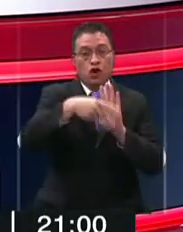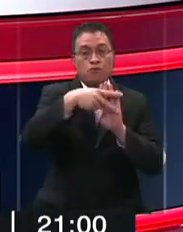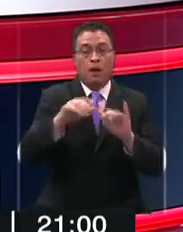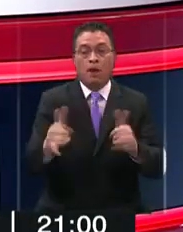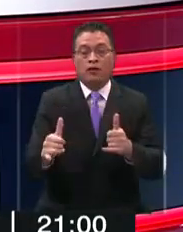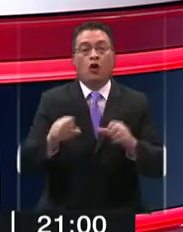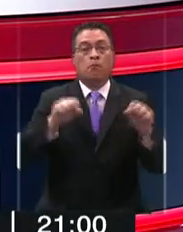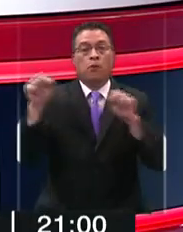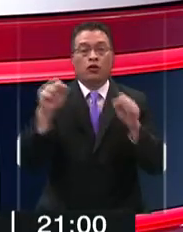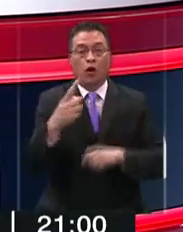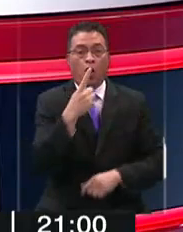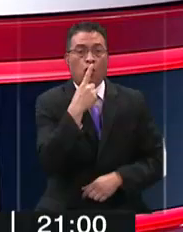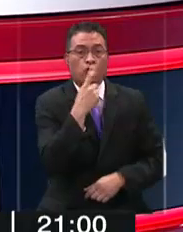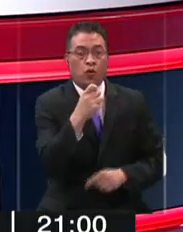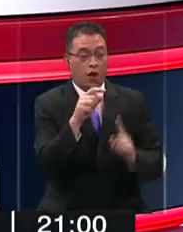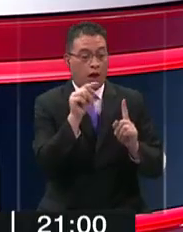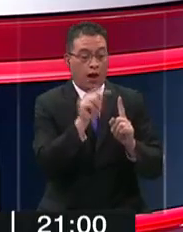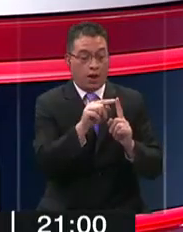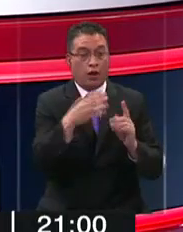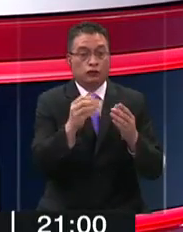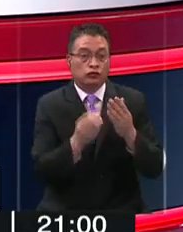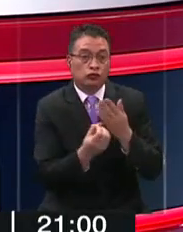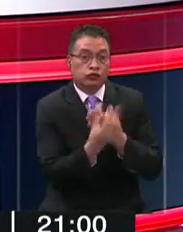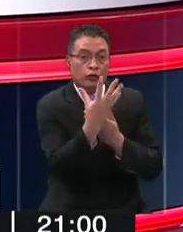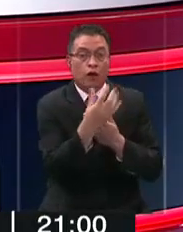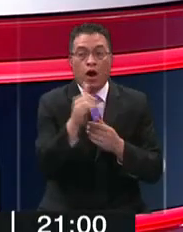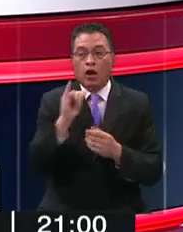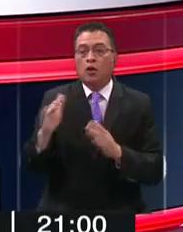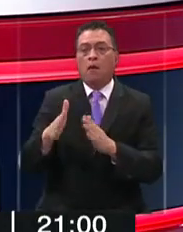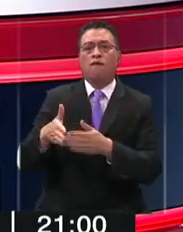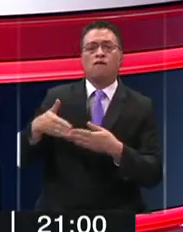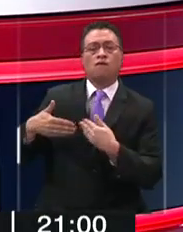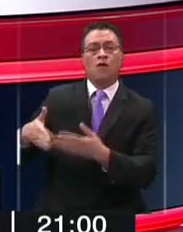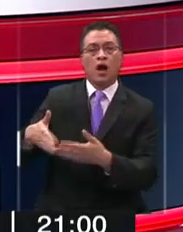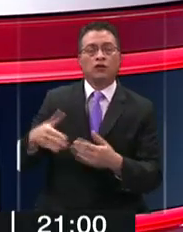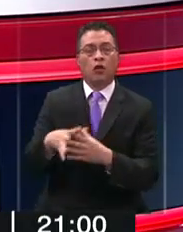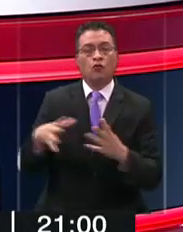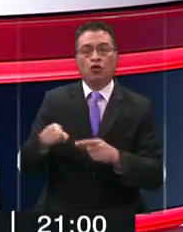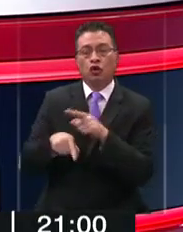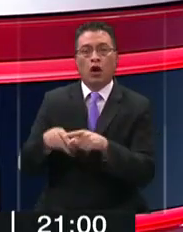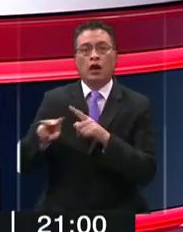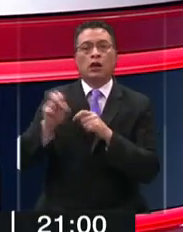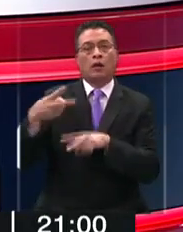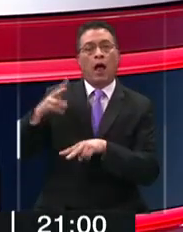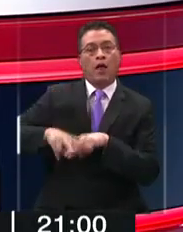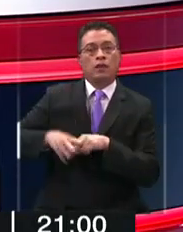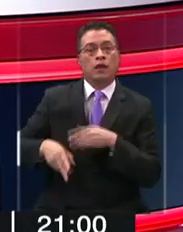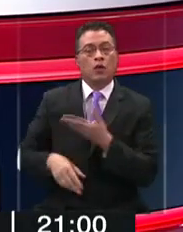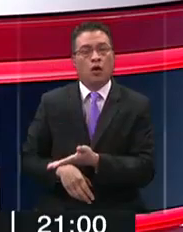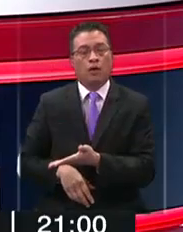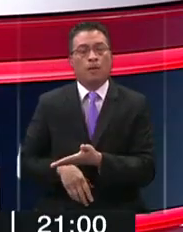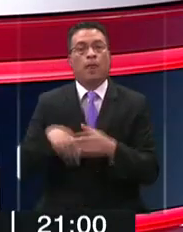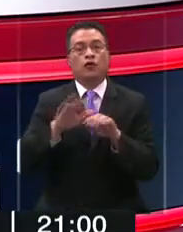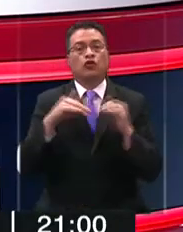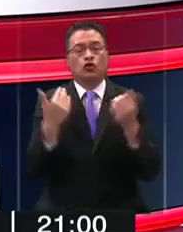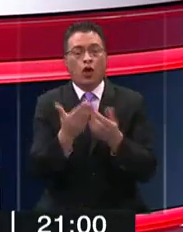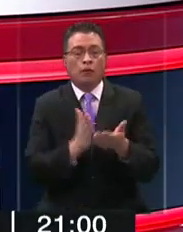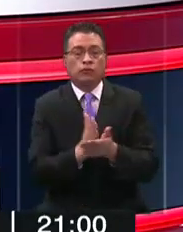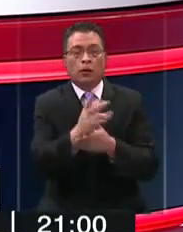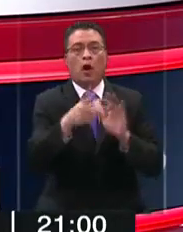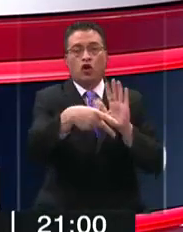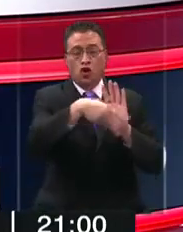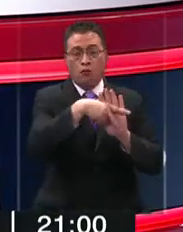políticos son duras para los que están en formación, pero muy flexibles para los que ya existen. Todo esto partió con una norma